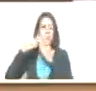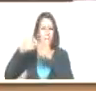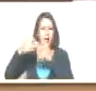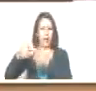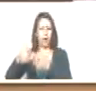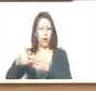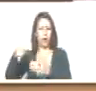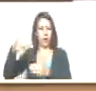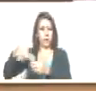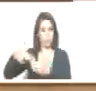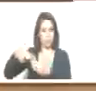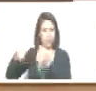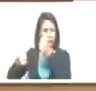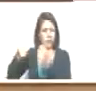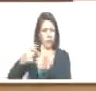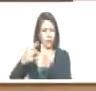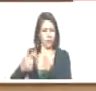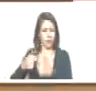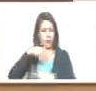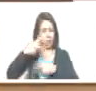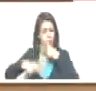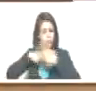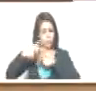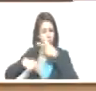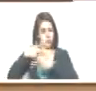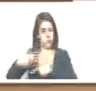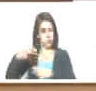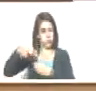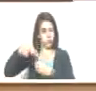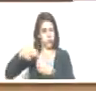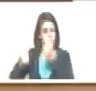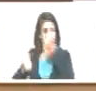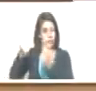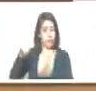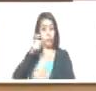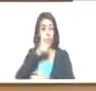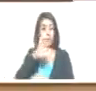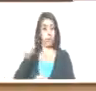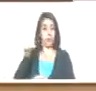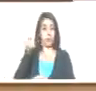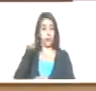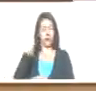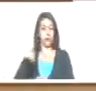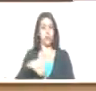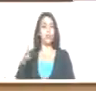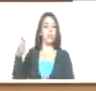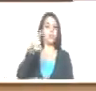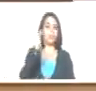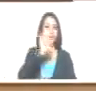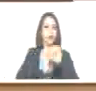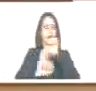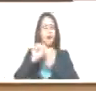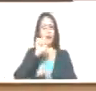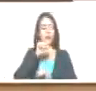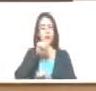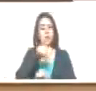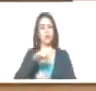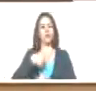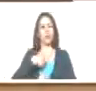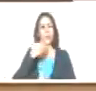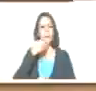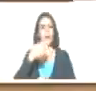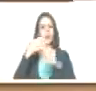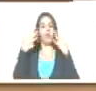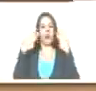levantar la producción de gasolina para el pueblo de Venezuela, y lograron defender. Yo pido un aplauso para